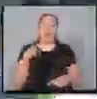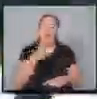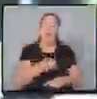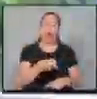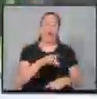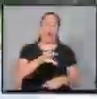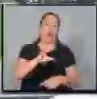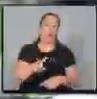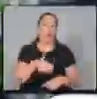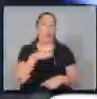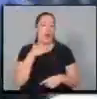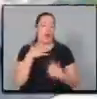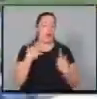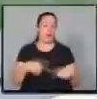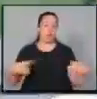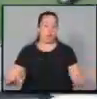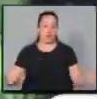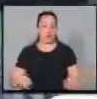delito.